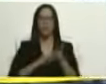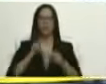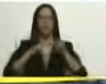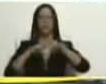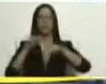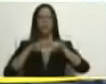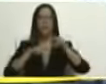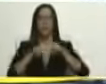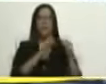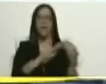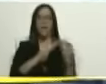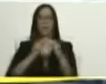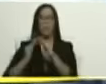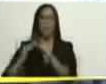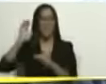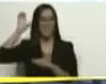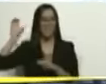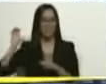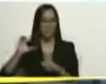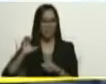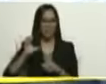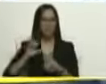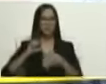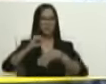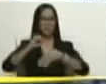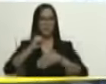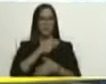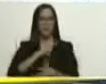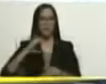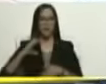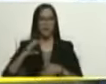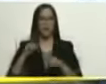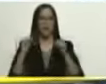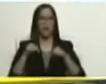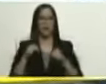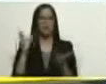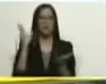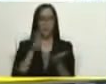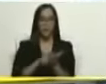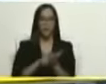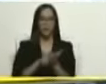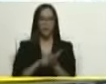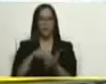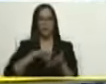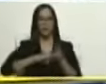comunidad de estados de Latinoamérica y el Caribe. Allí se aprueba el concepto de la CELAC.